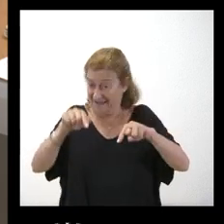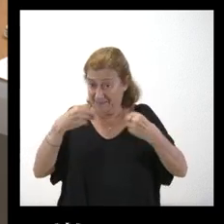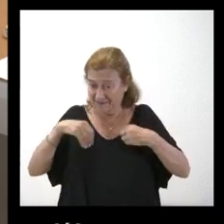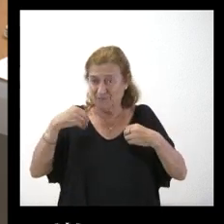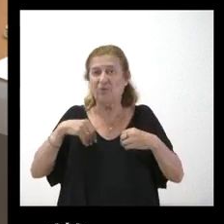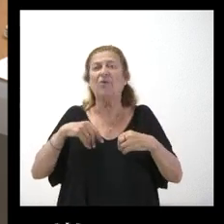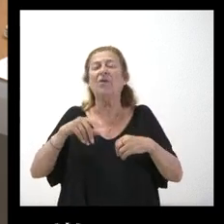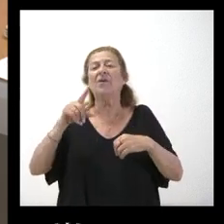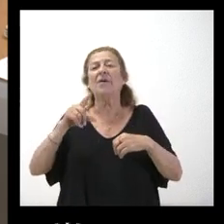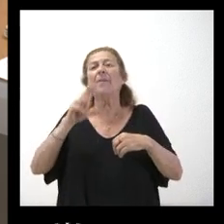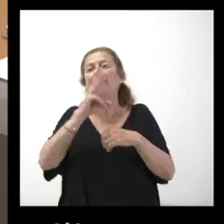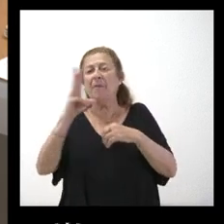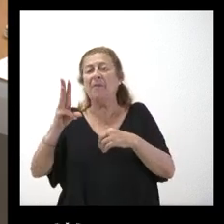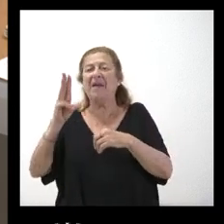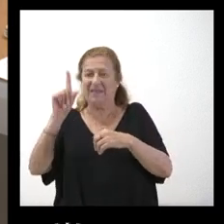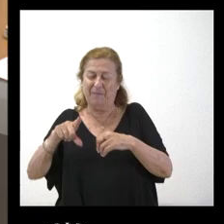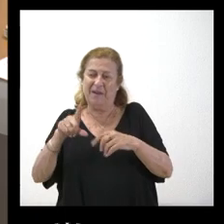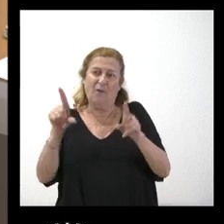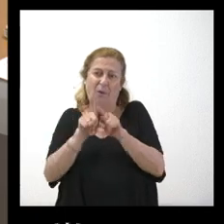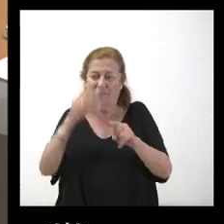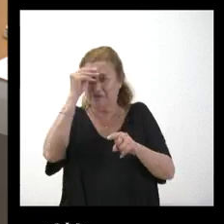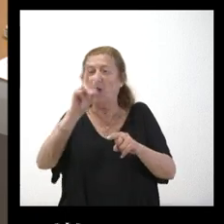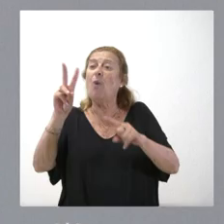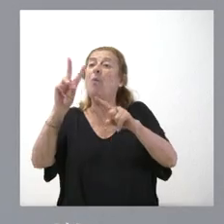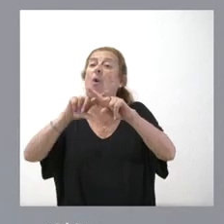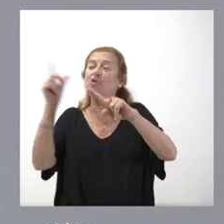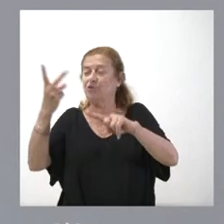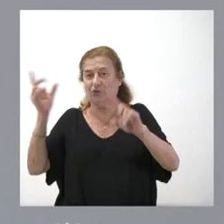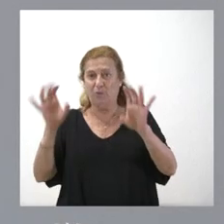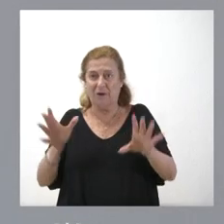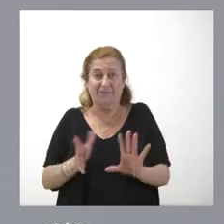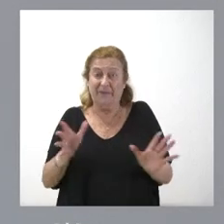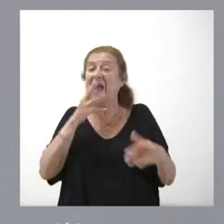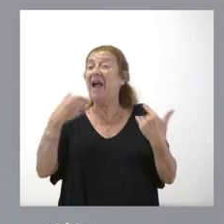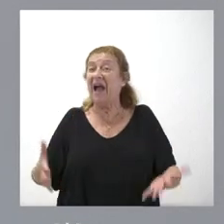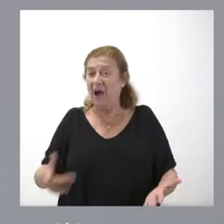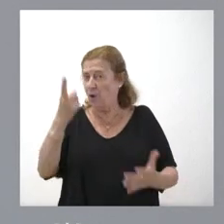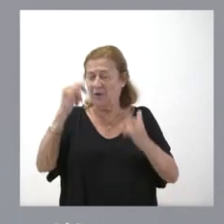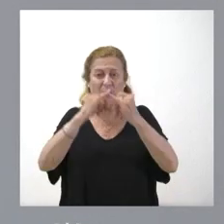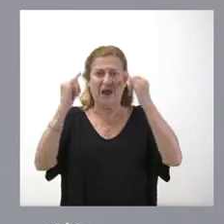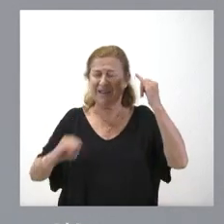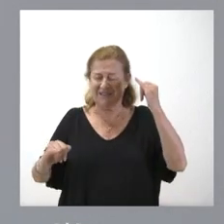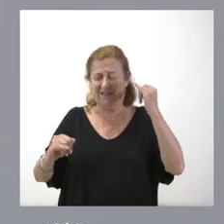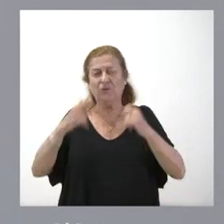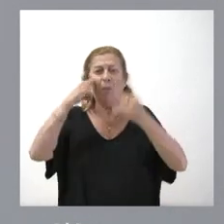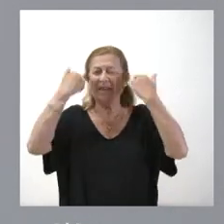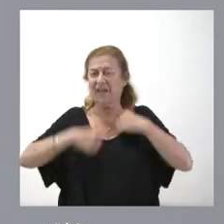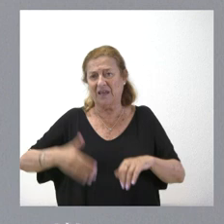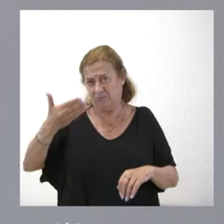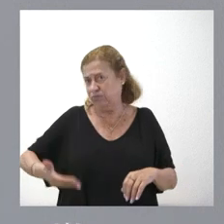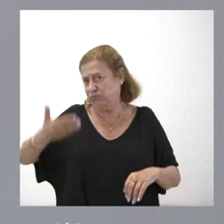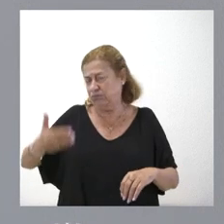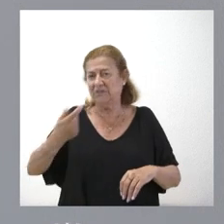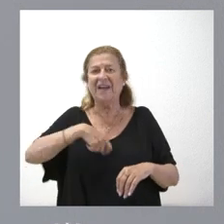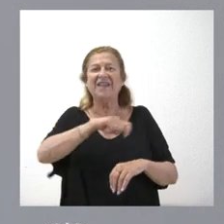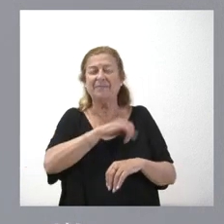suyo también hace suya la postura de de vox tenemos una crisis humanitaria muy relevante España y